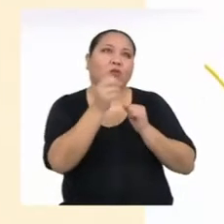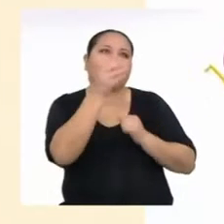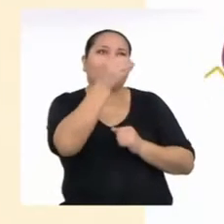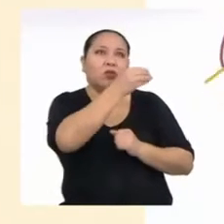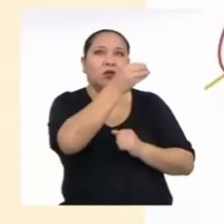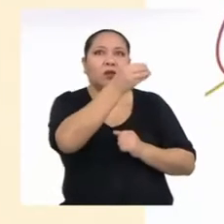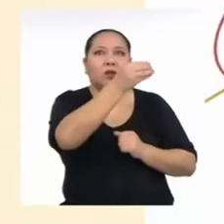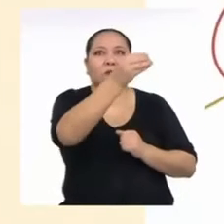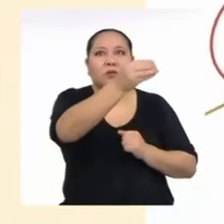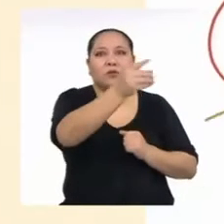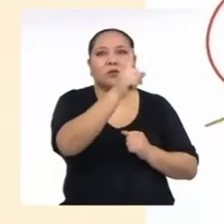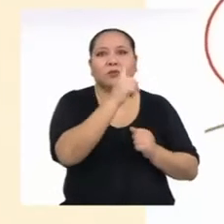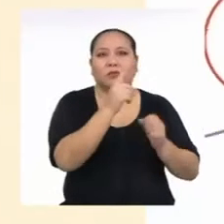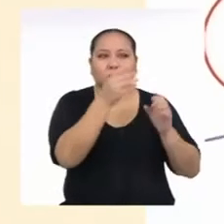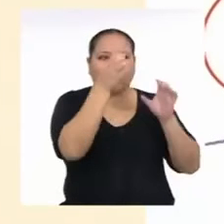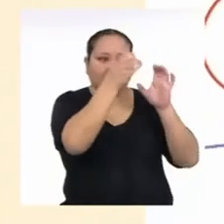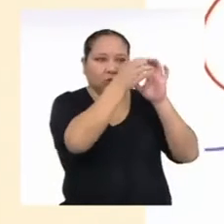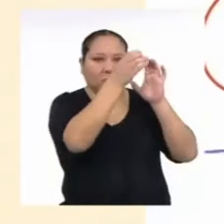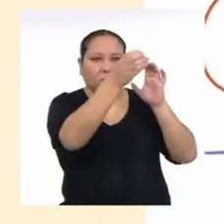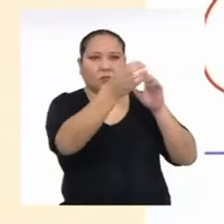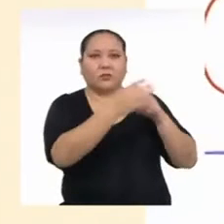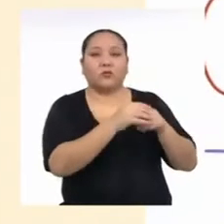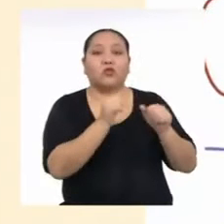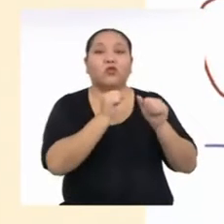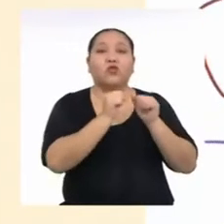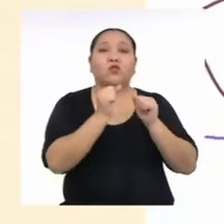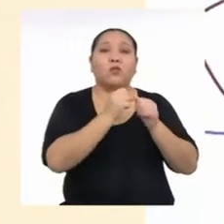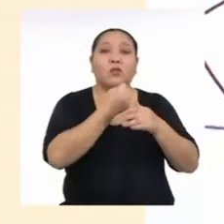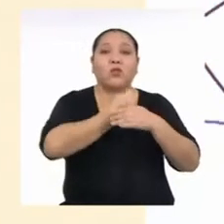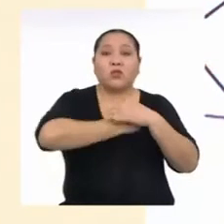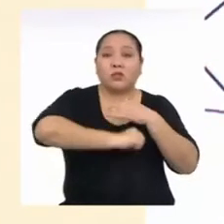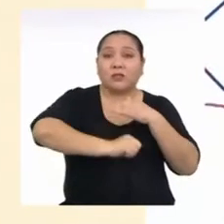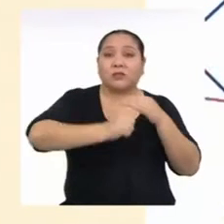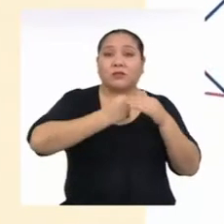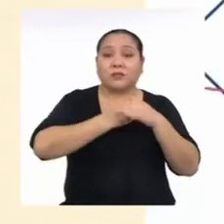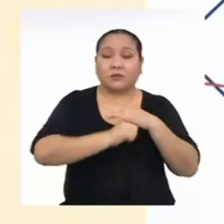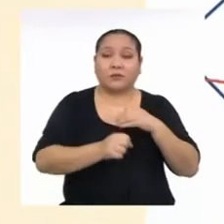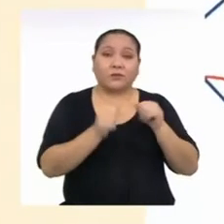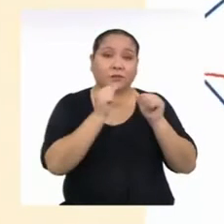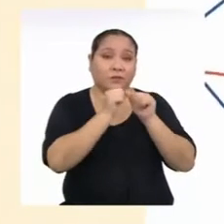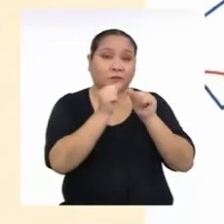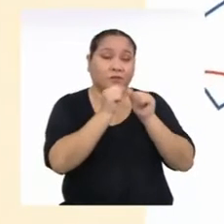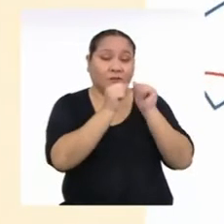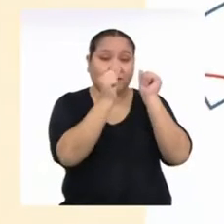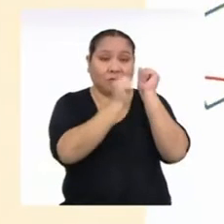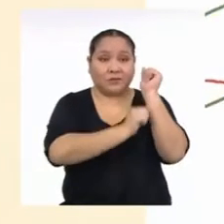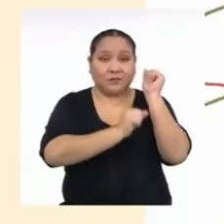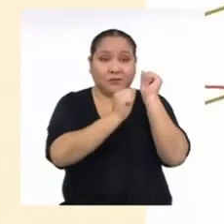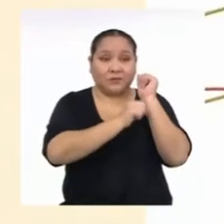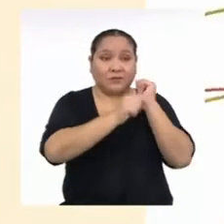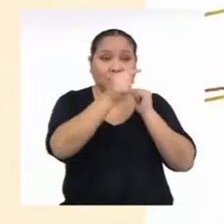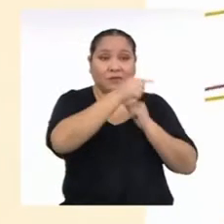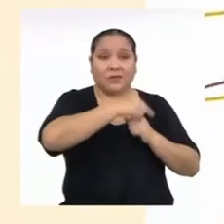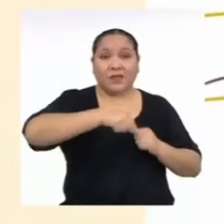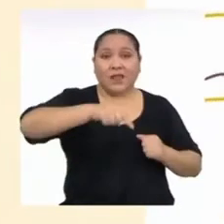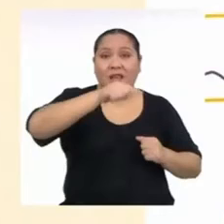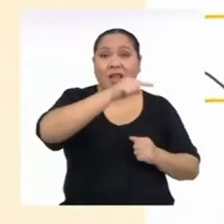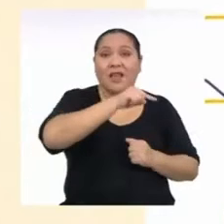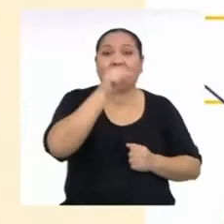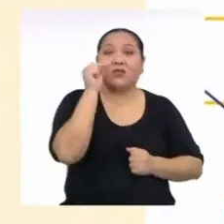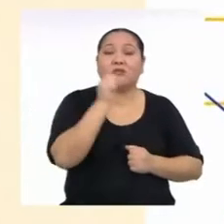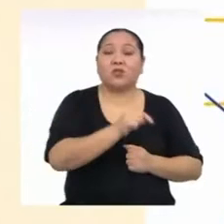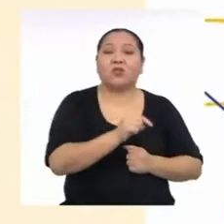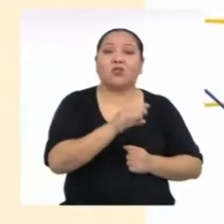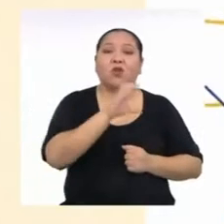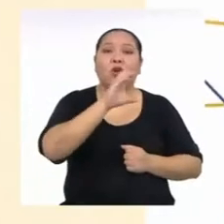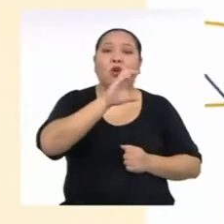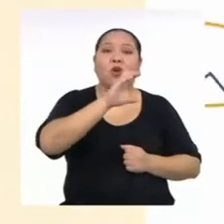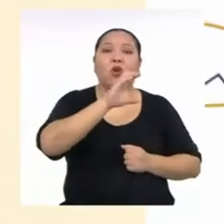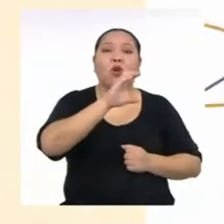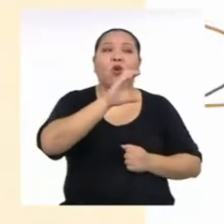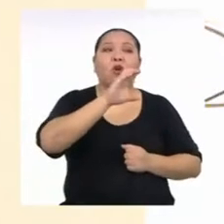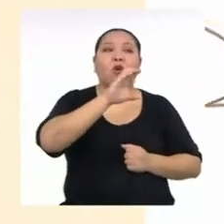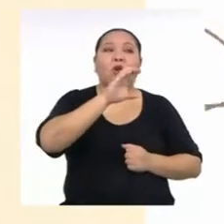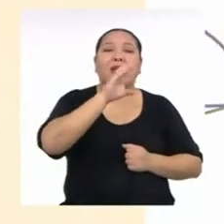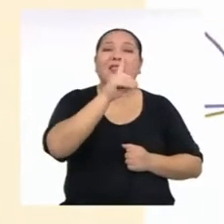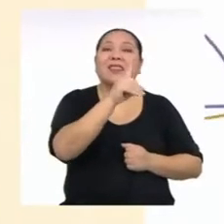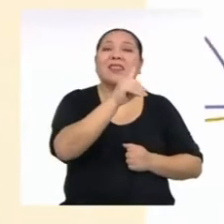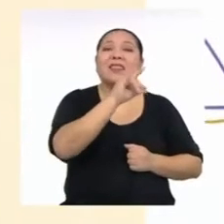estante, el número de hijos y el número de hermanos son ejemplos de variables